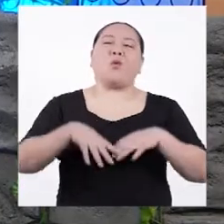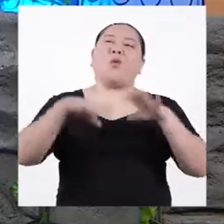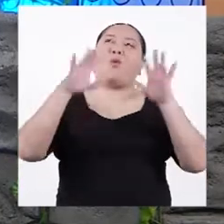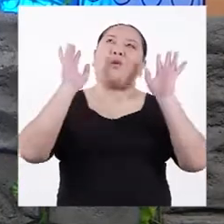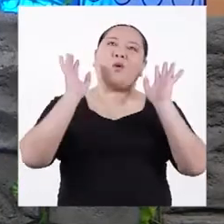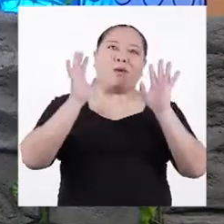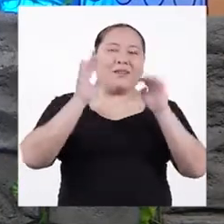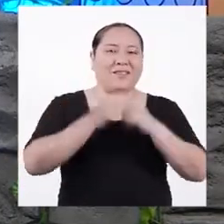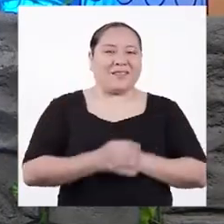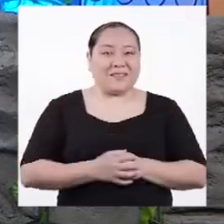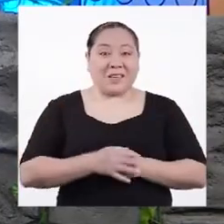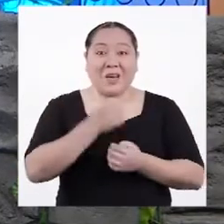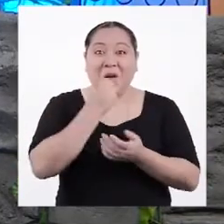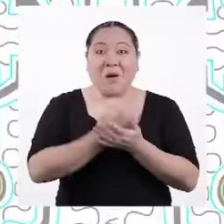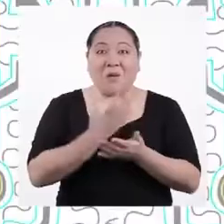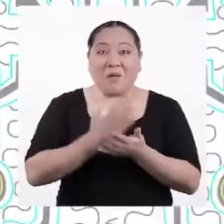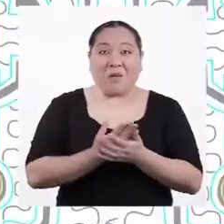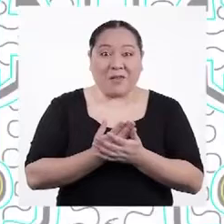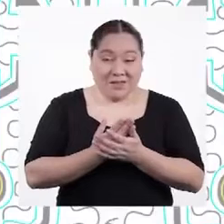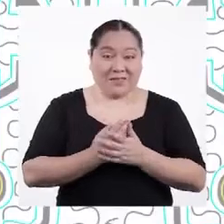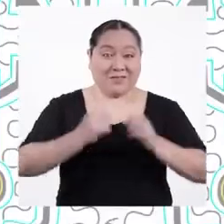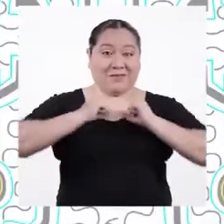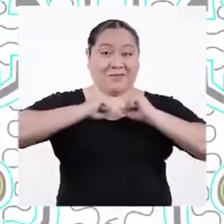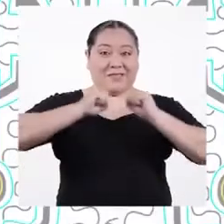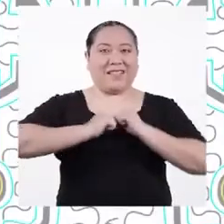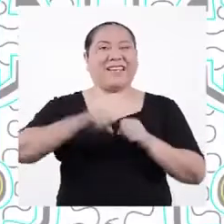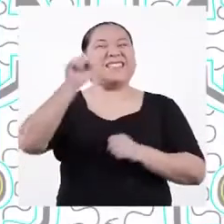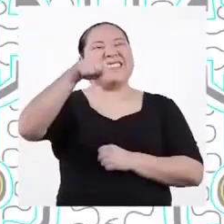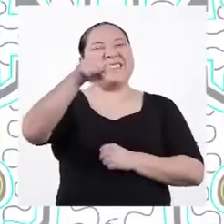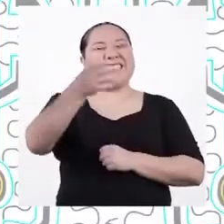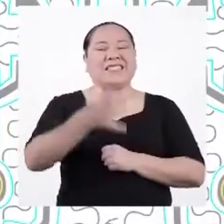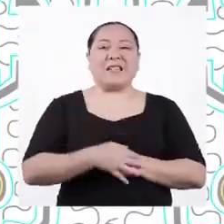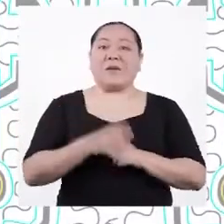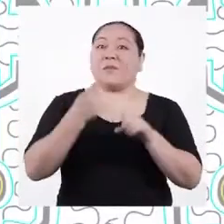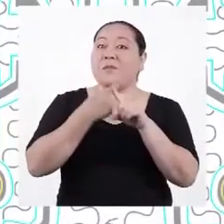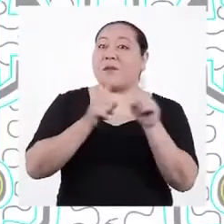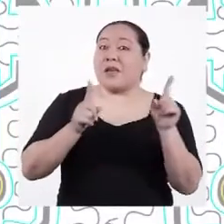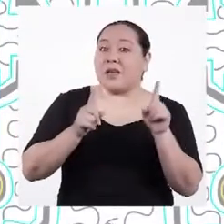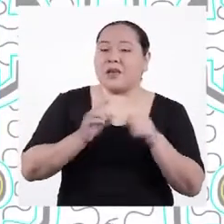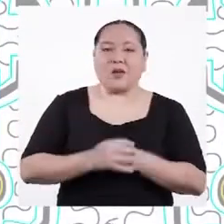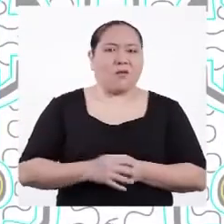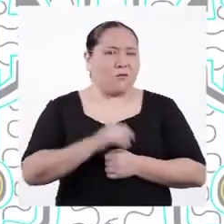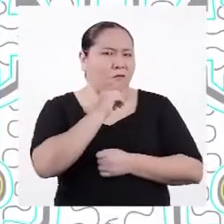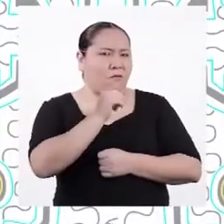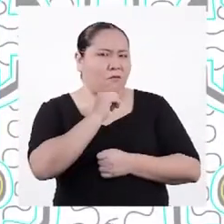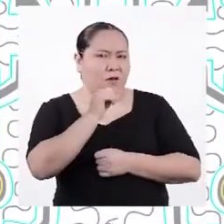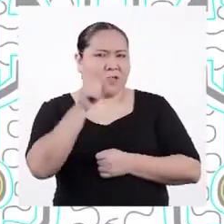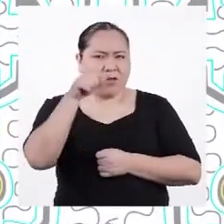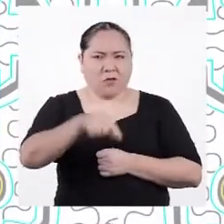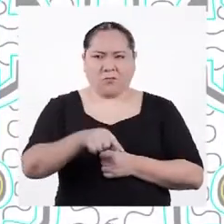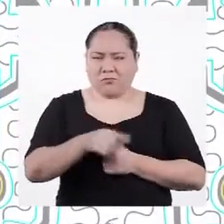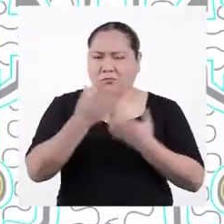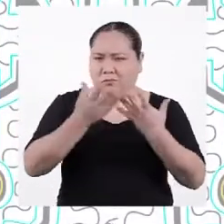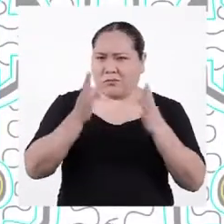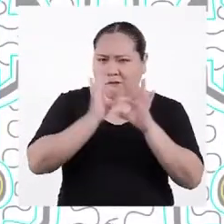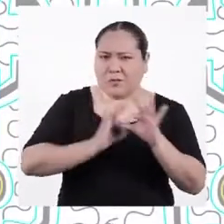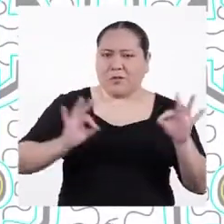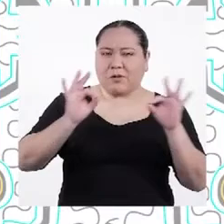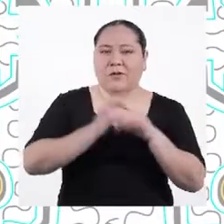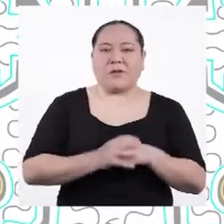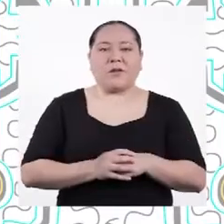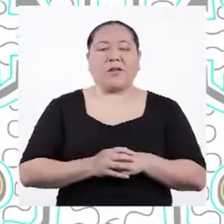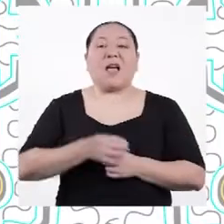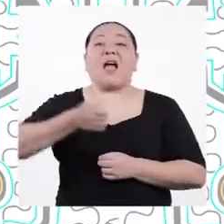¡Uf! ¡Qué bueno ha sido activarnos! ¡Sí! Pero nos falta algo muy importante.